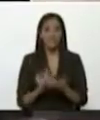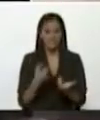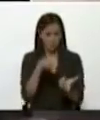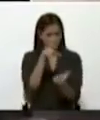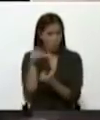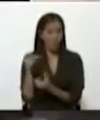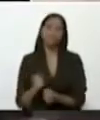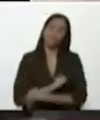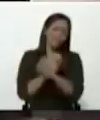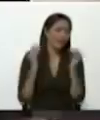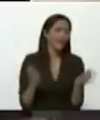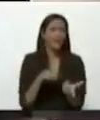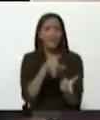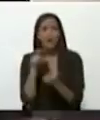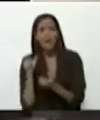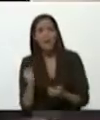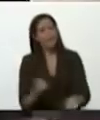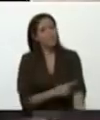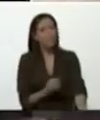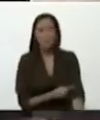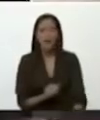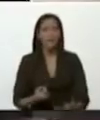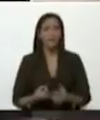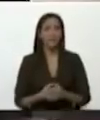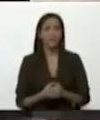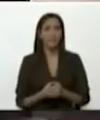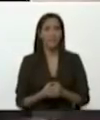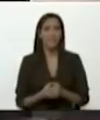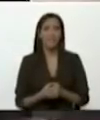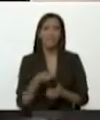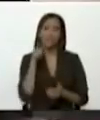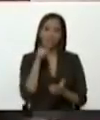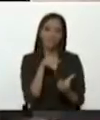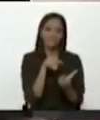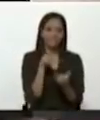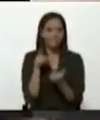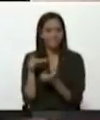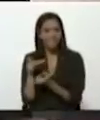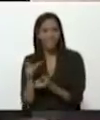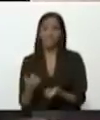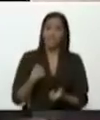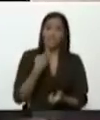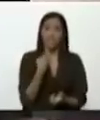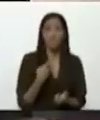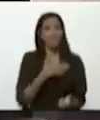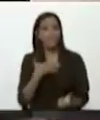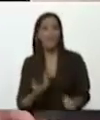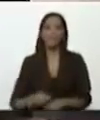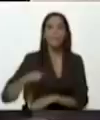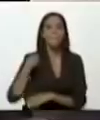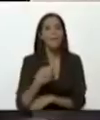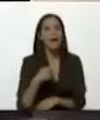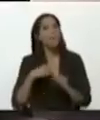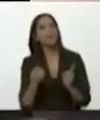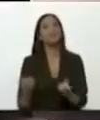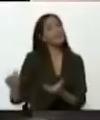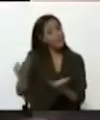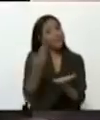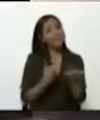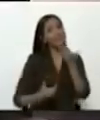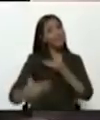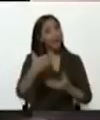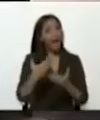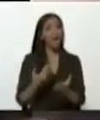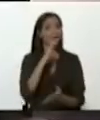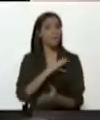Pues claro, están cobrando, hermano. Están martillando. Le están diciendo, si quieres te pago, pero me tienes que dar una comisión por